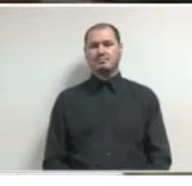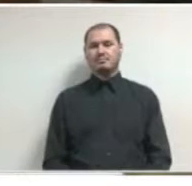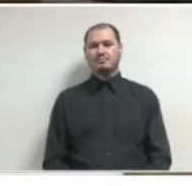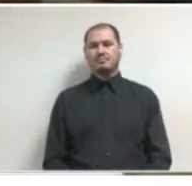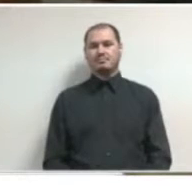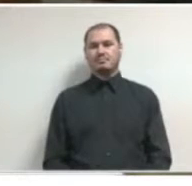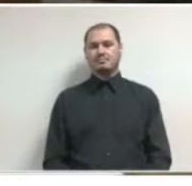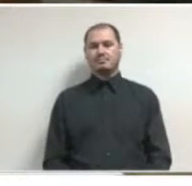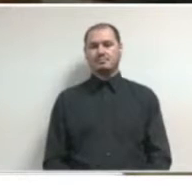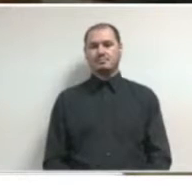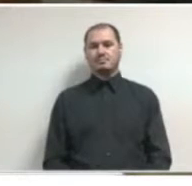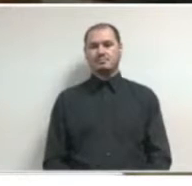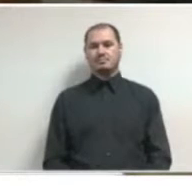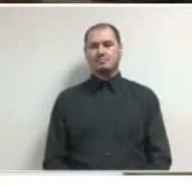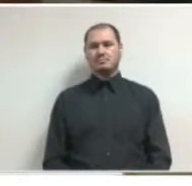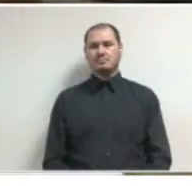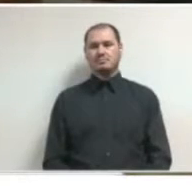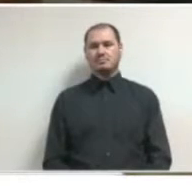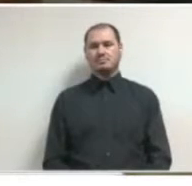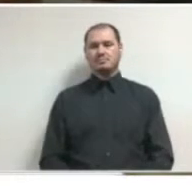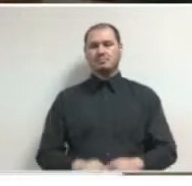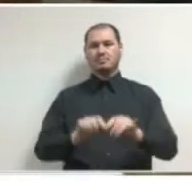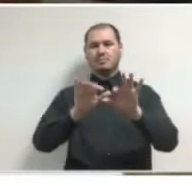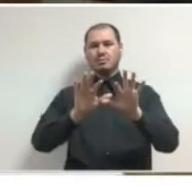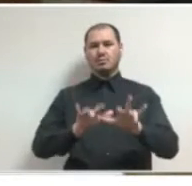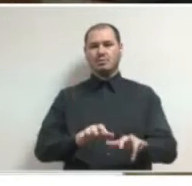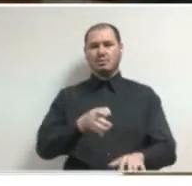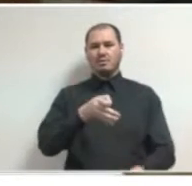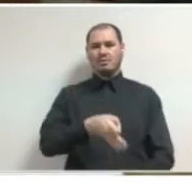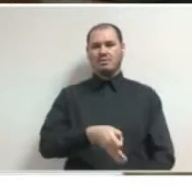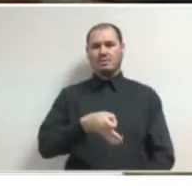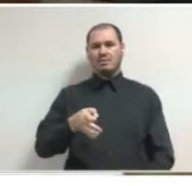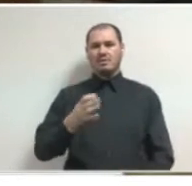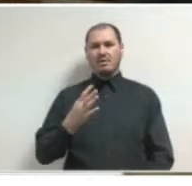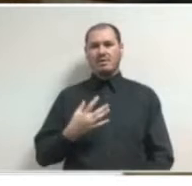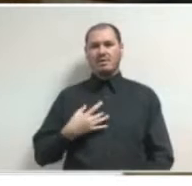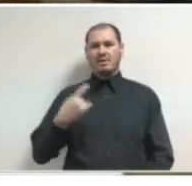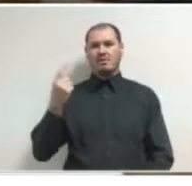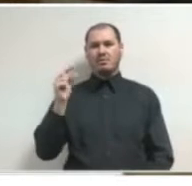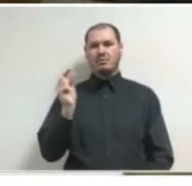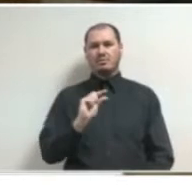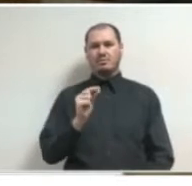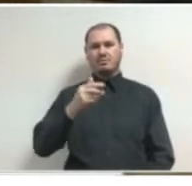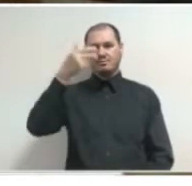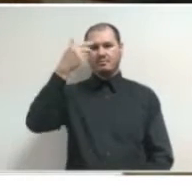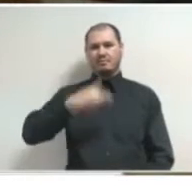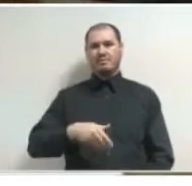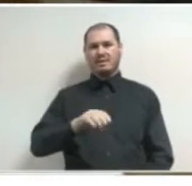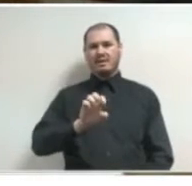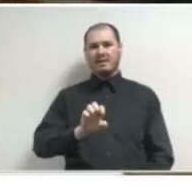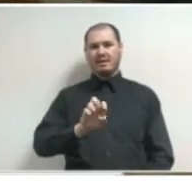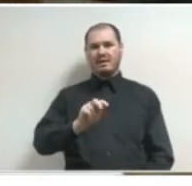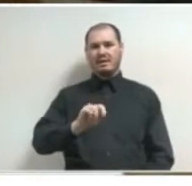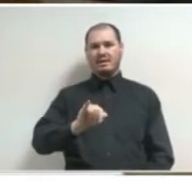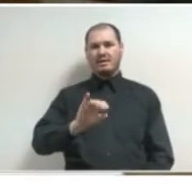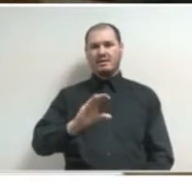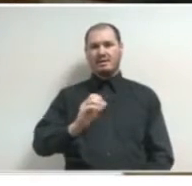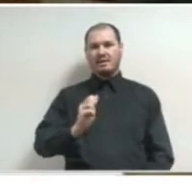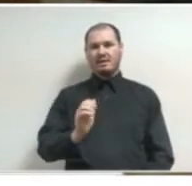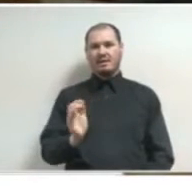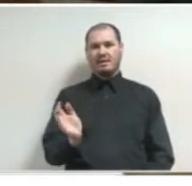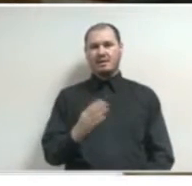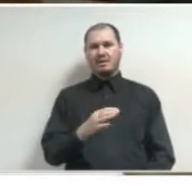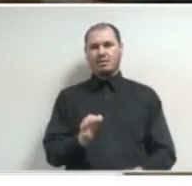Cuatía, Guajabaña, Debe, Abiscuripe, nota 99, directora interina, oficina de ética judicial, Peguaba,